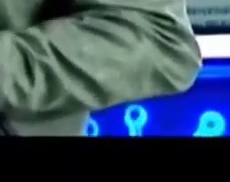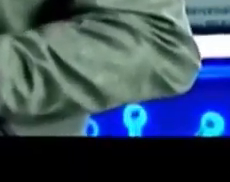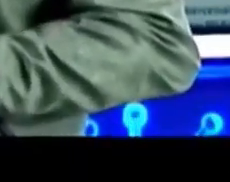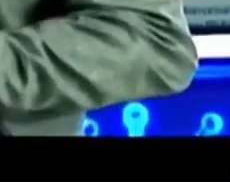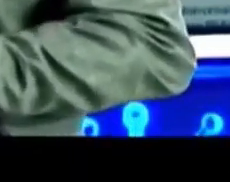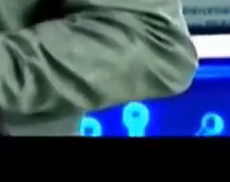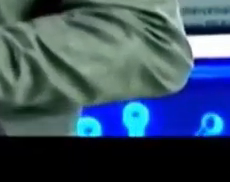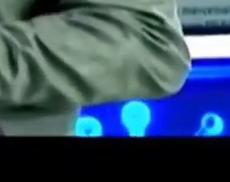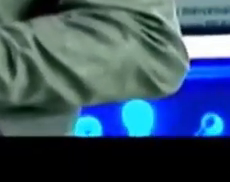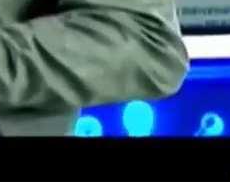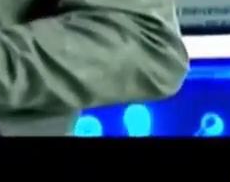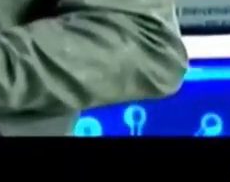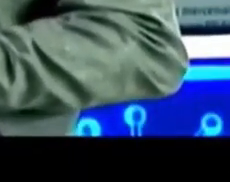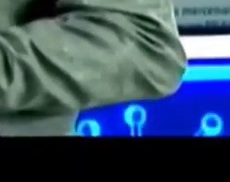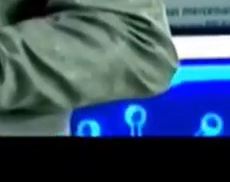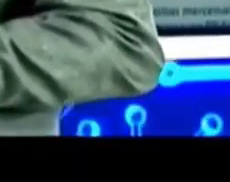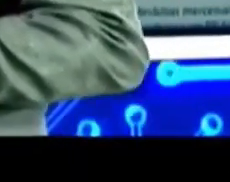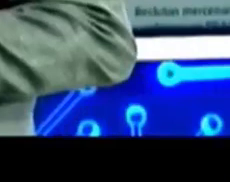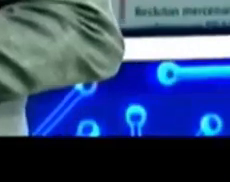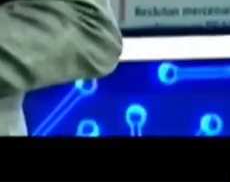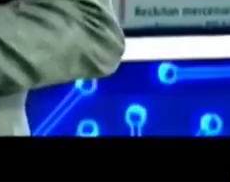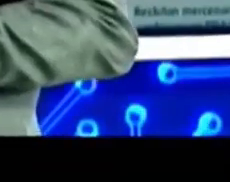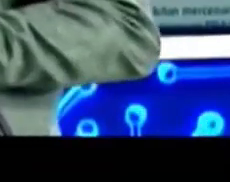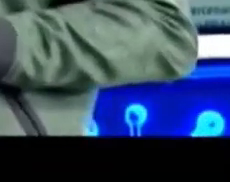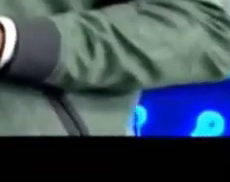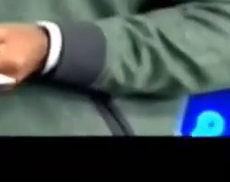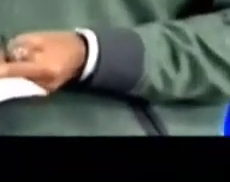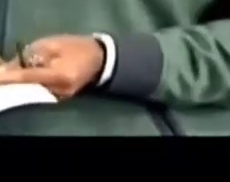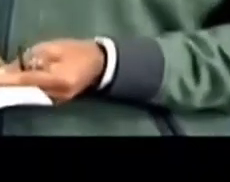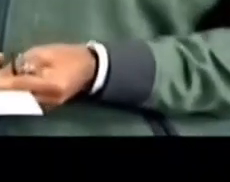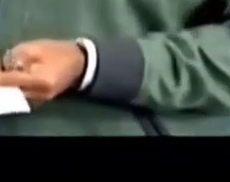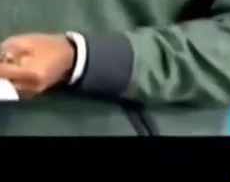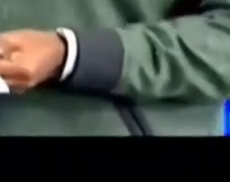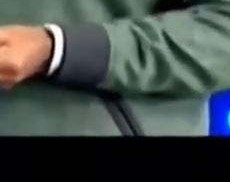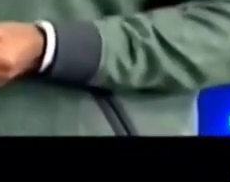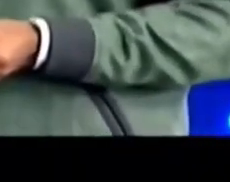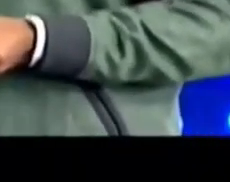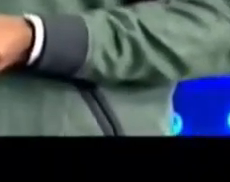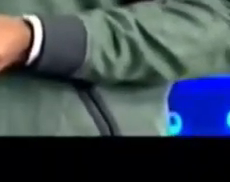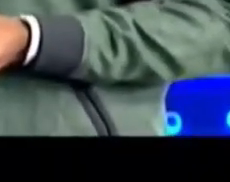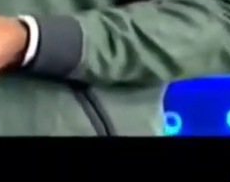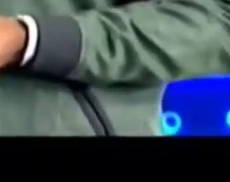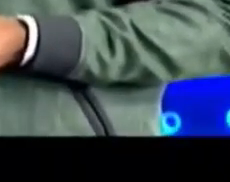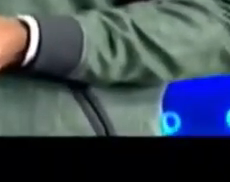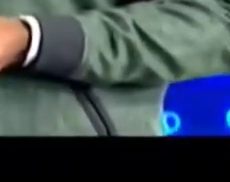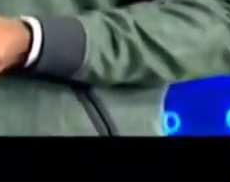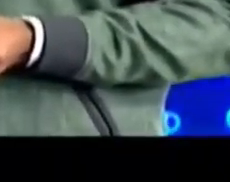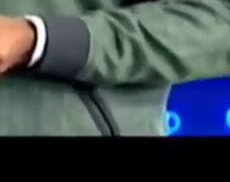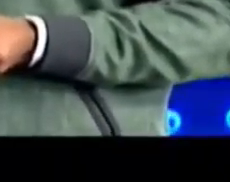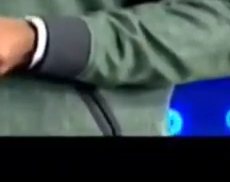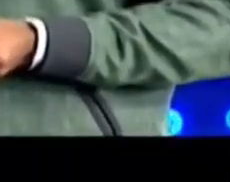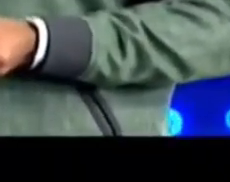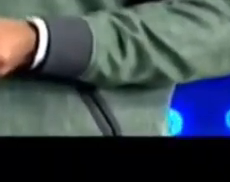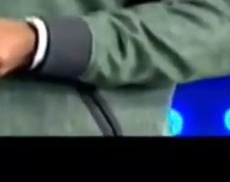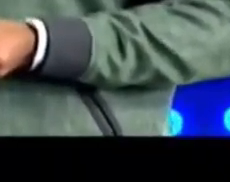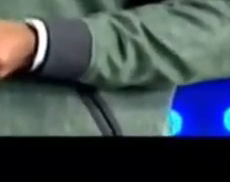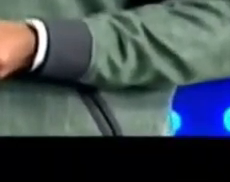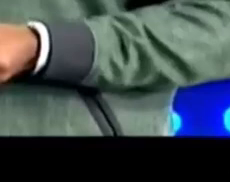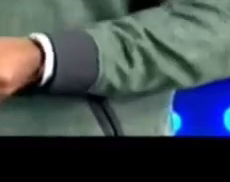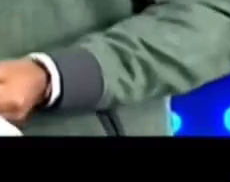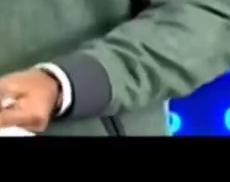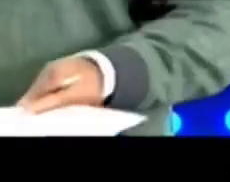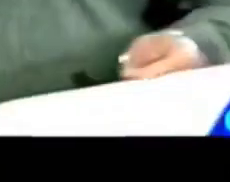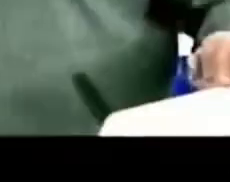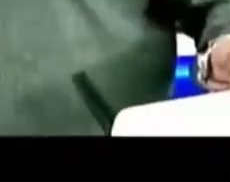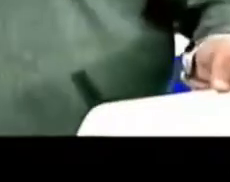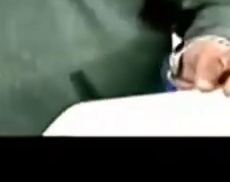dirigen toda la campaña contra Venezuela. Toda la conspiración contra Venezuela, lo tengo, nombre, apellido, cargo que tuvieron